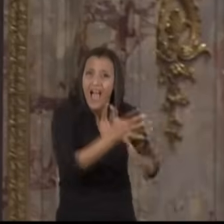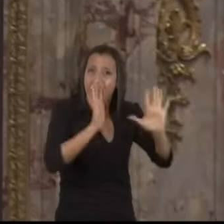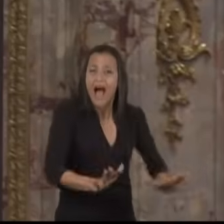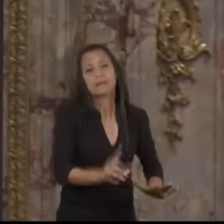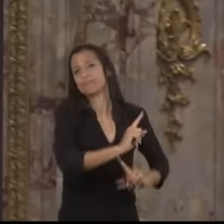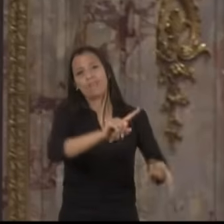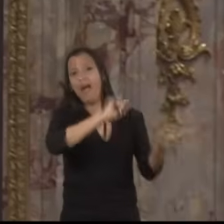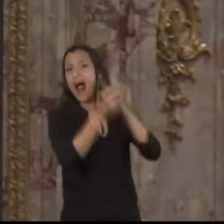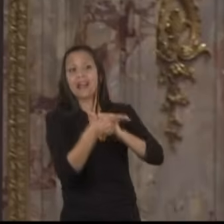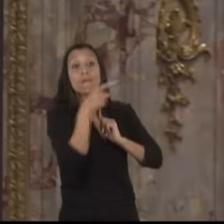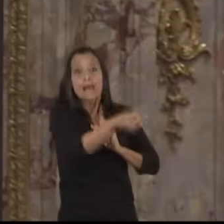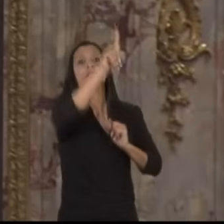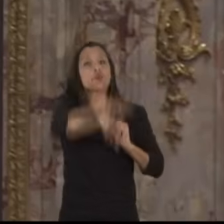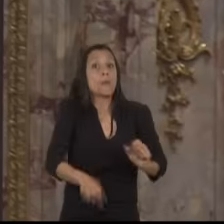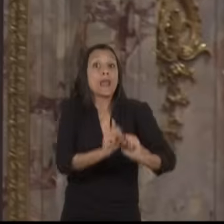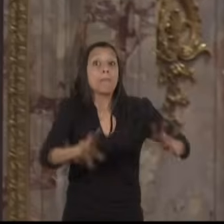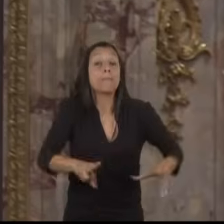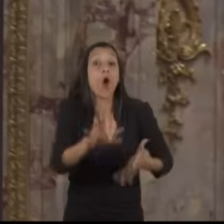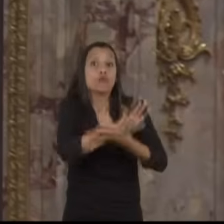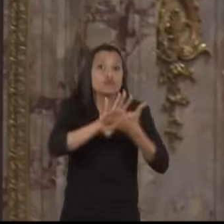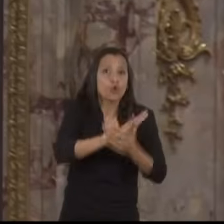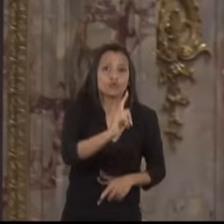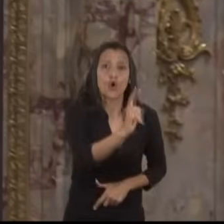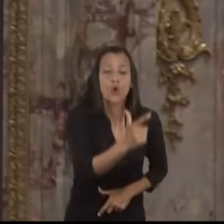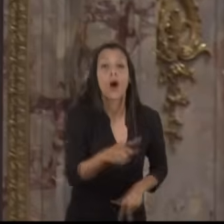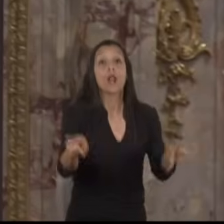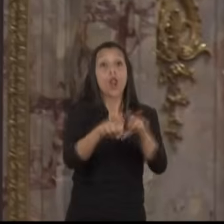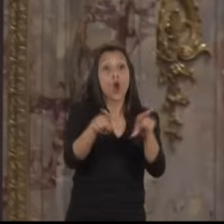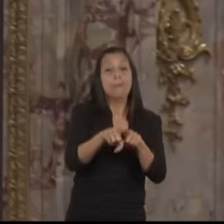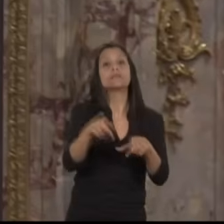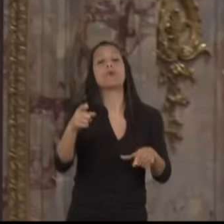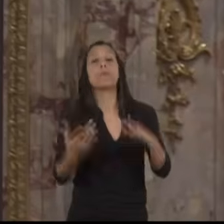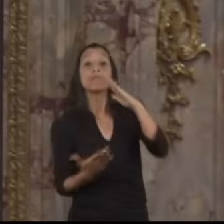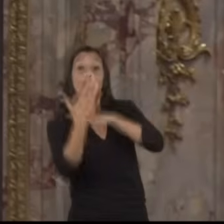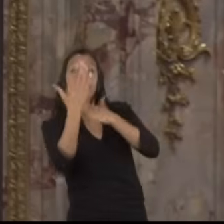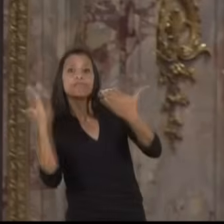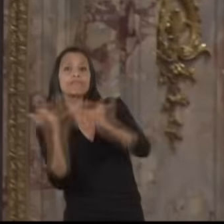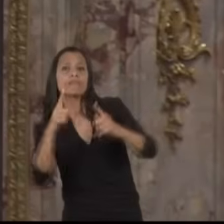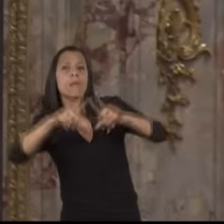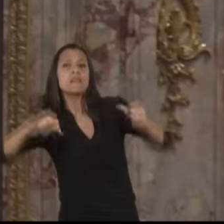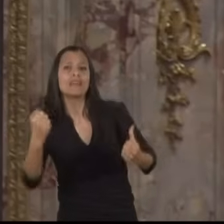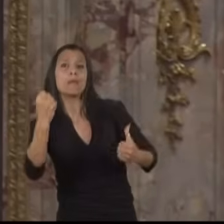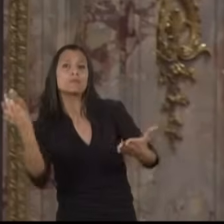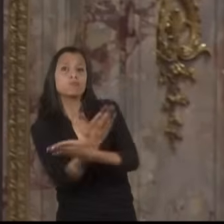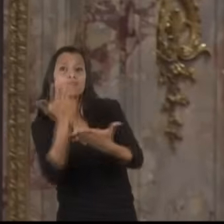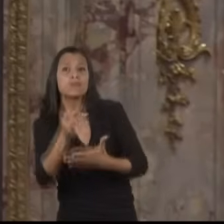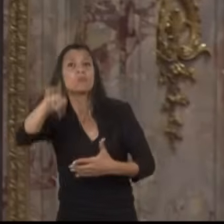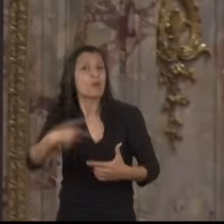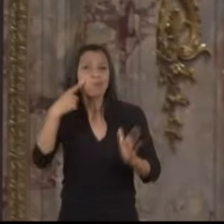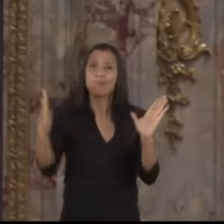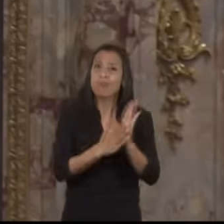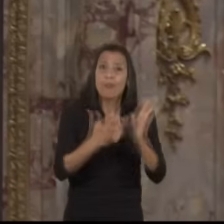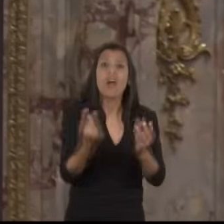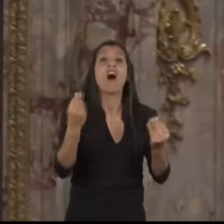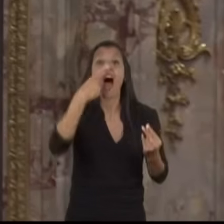peor que la enfermedad. El camino del déficit fiscal financiado con emisión ya se probó y nos llevó al retorno de la